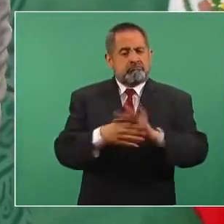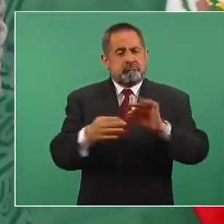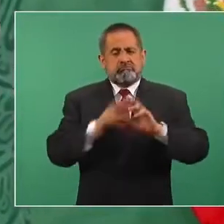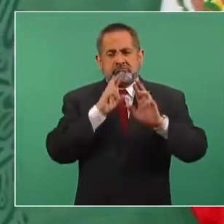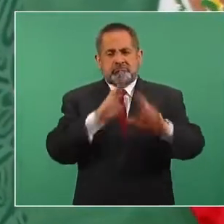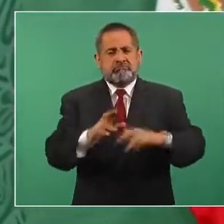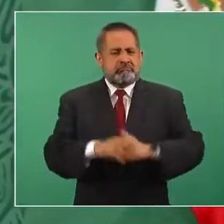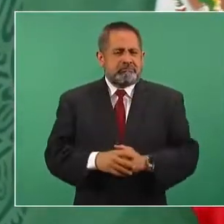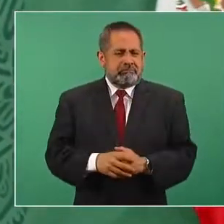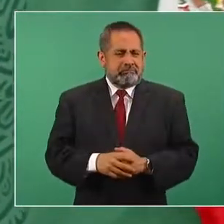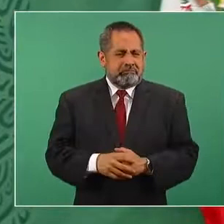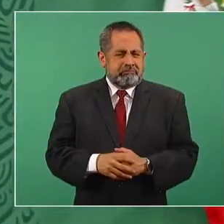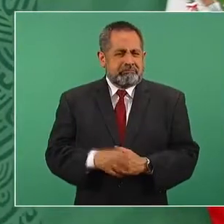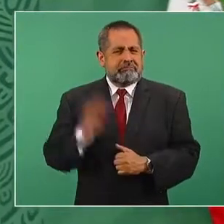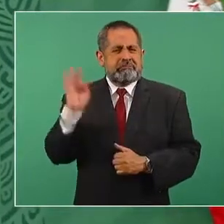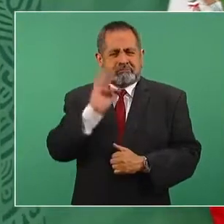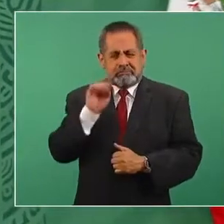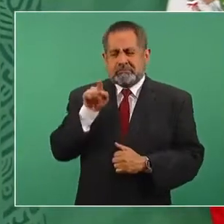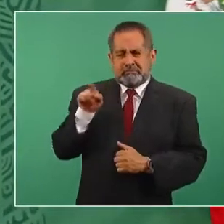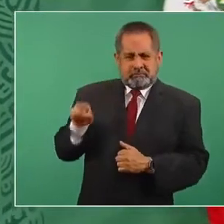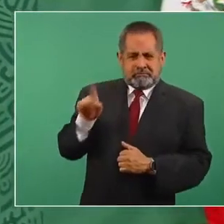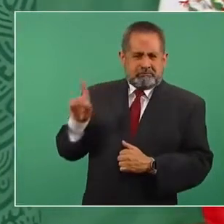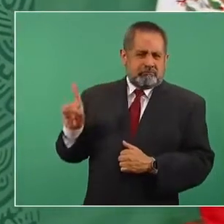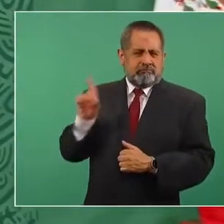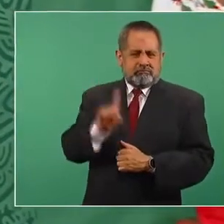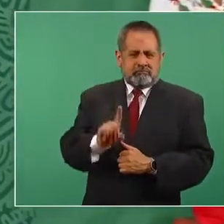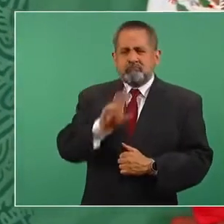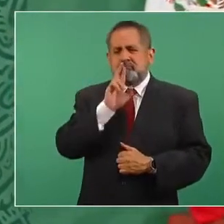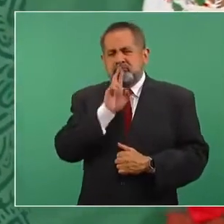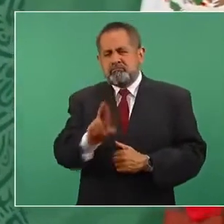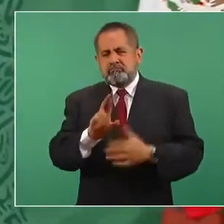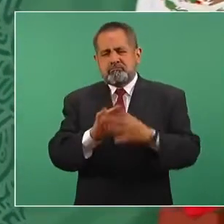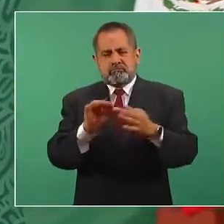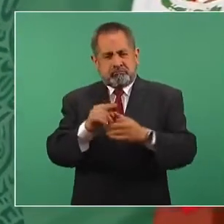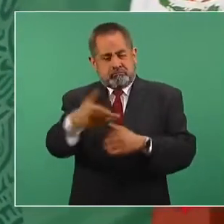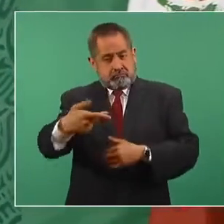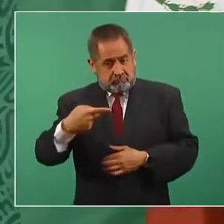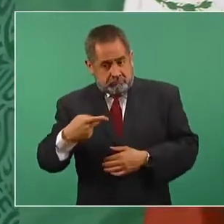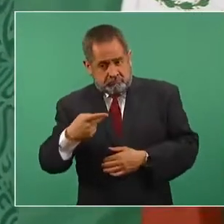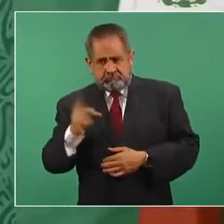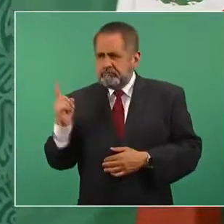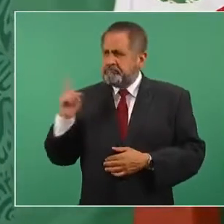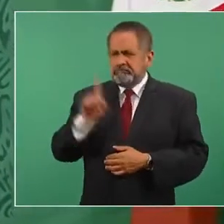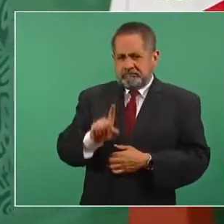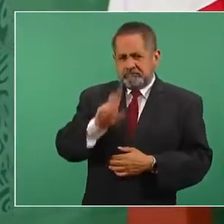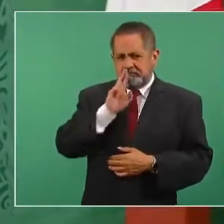a lo mejor va a contestar lo que estás planteando.